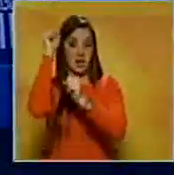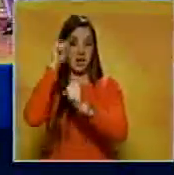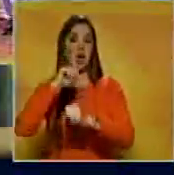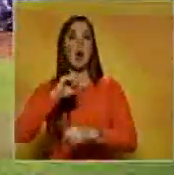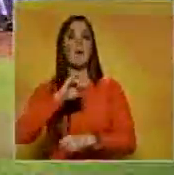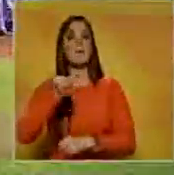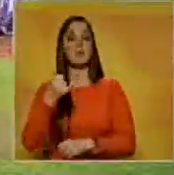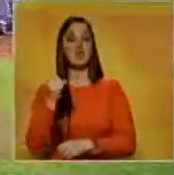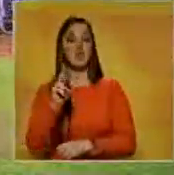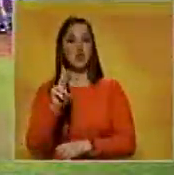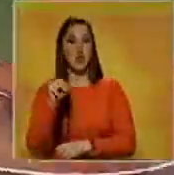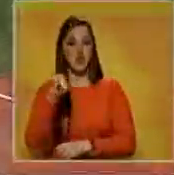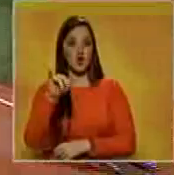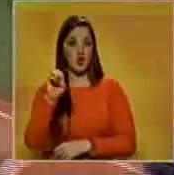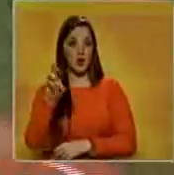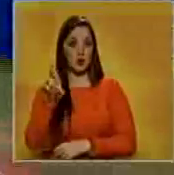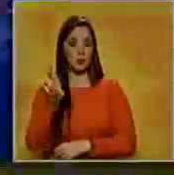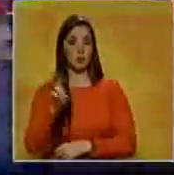salvó Gregory Infante.